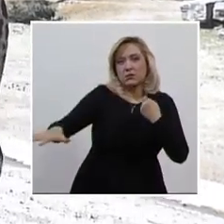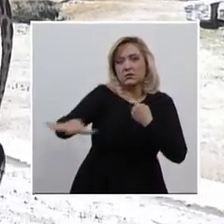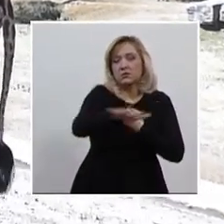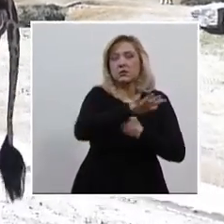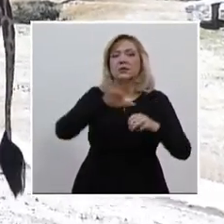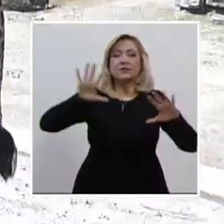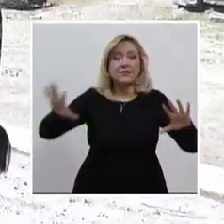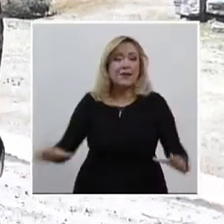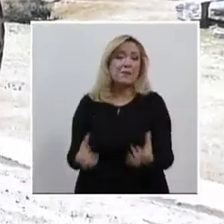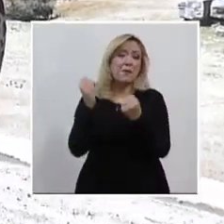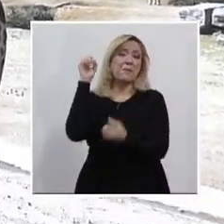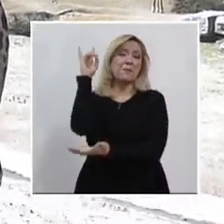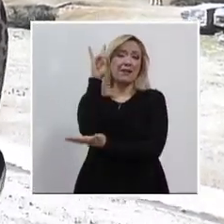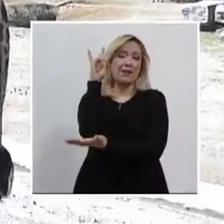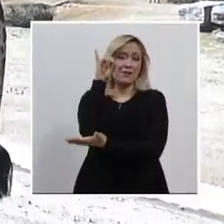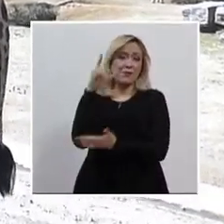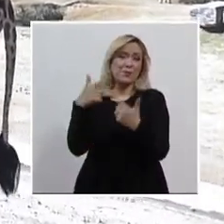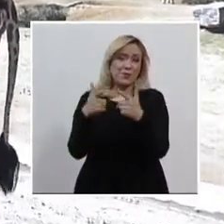Salvemos a Benito.